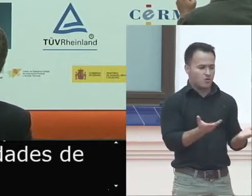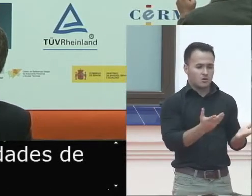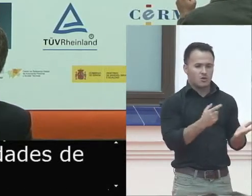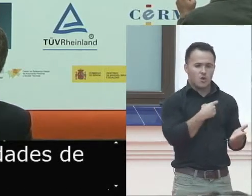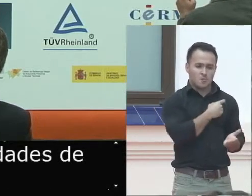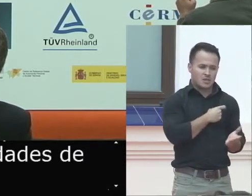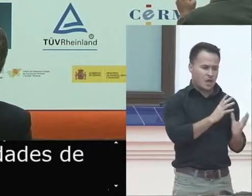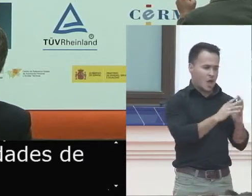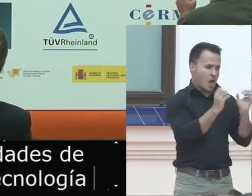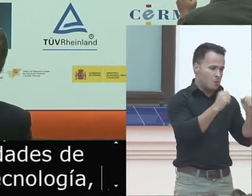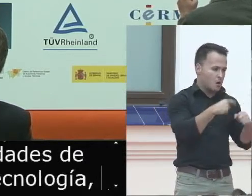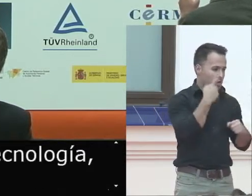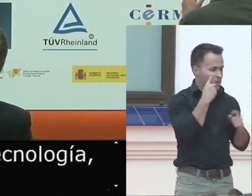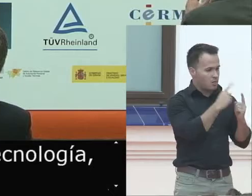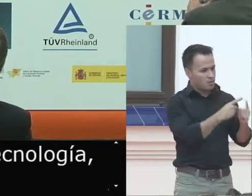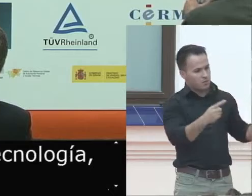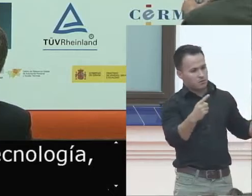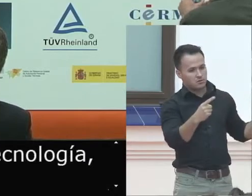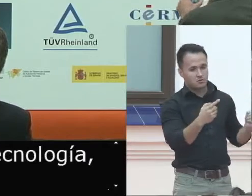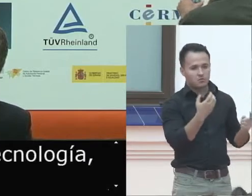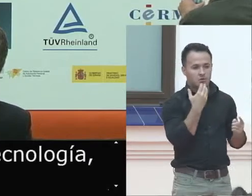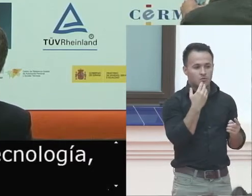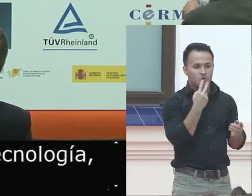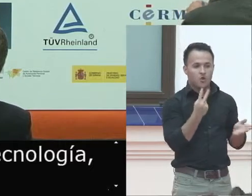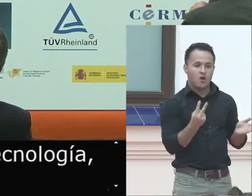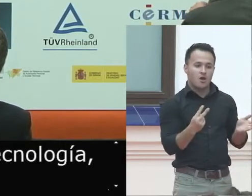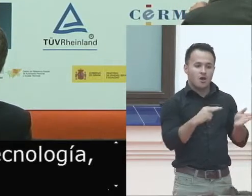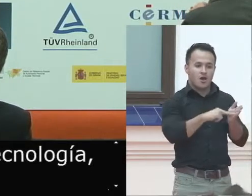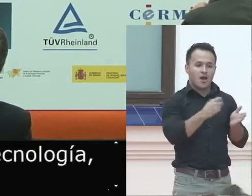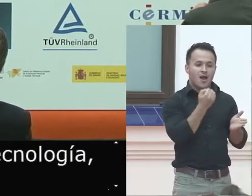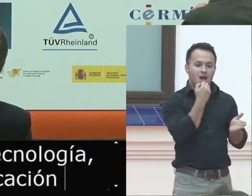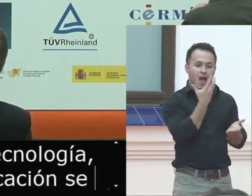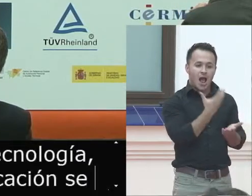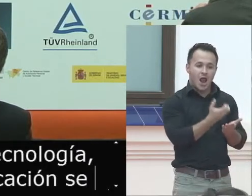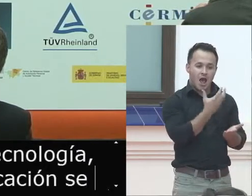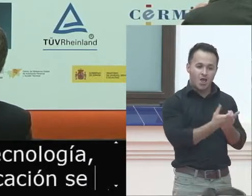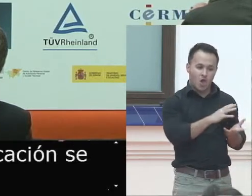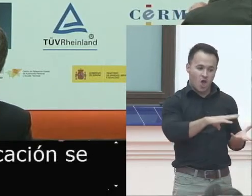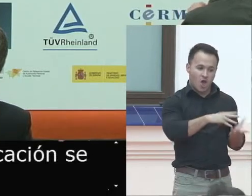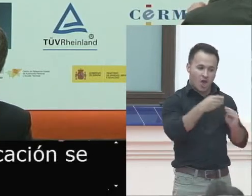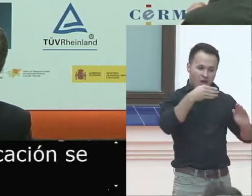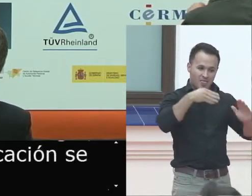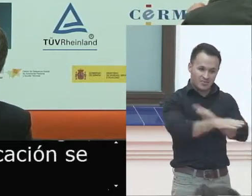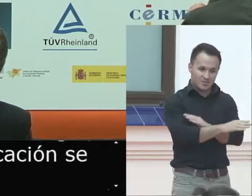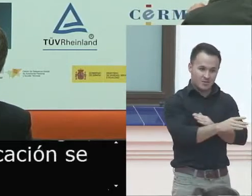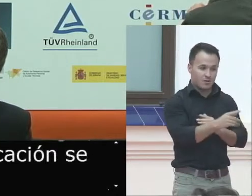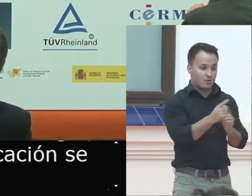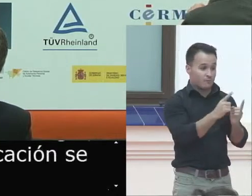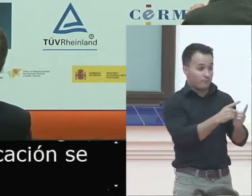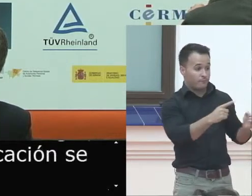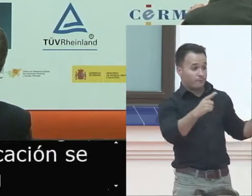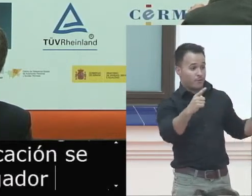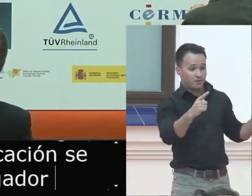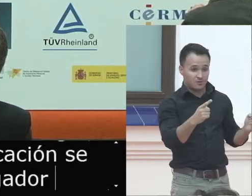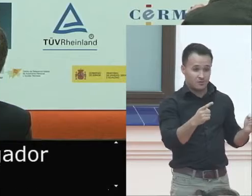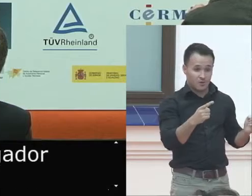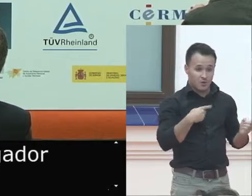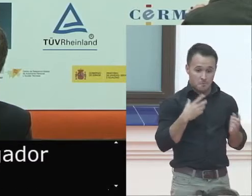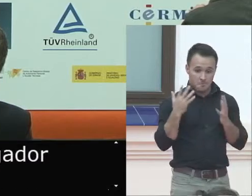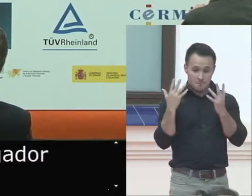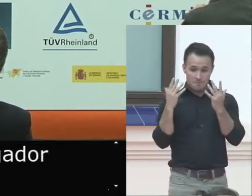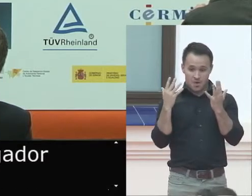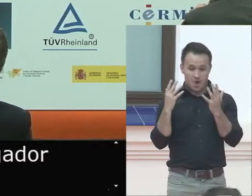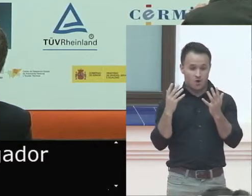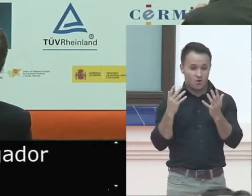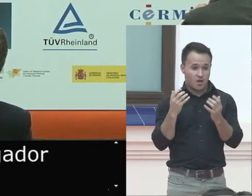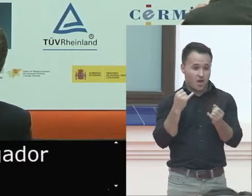comités se ponen de acuerdo, por ejemplo, para hacer un cargador accesible, la industria tecnológica ya me ha sacado el cargador de inducción que no puedo manejarla en mano, lo